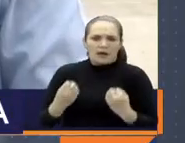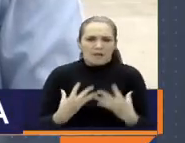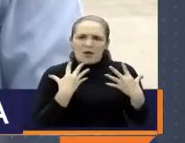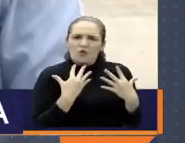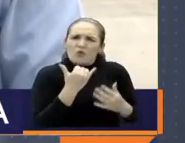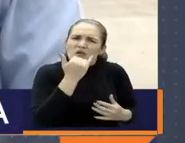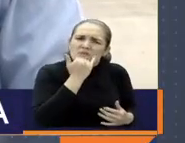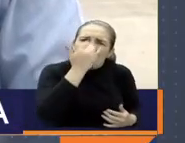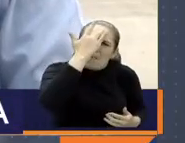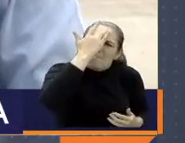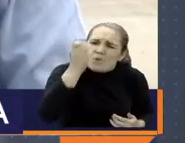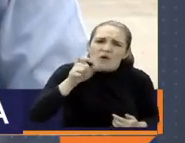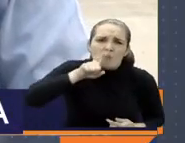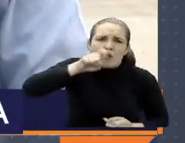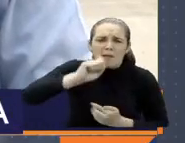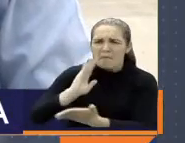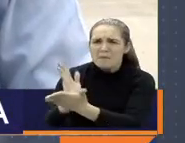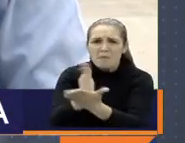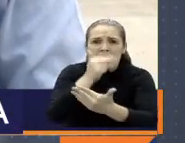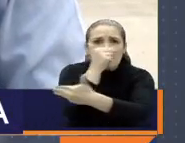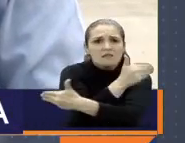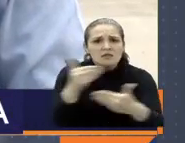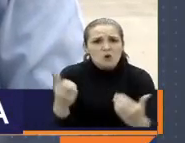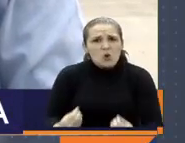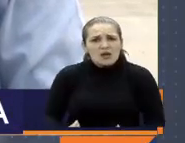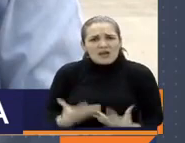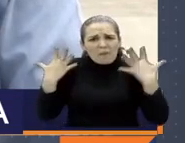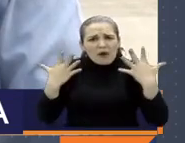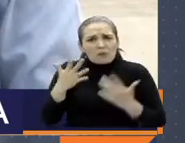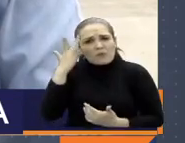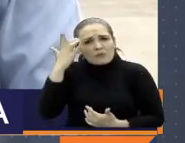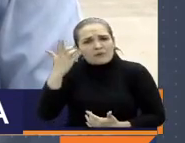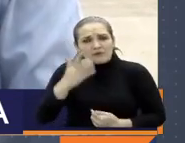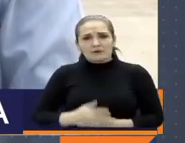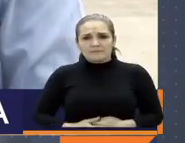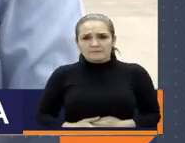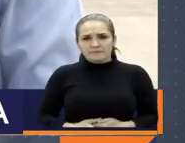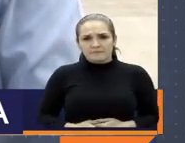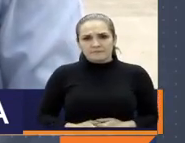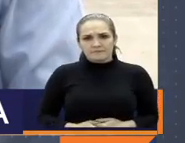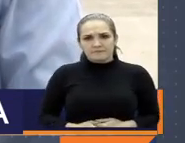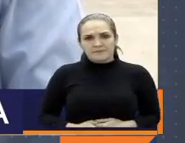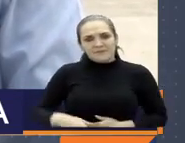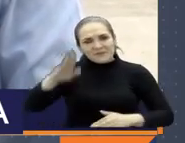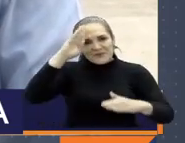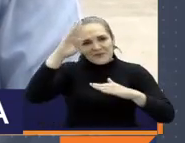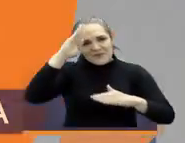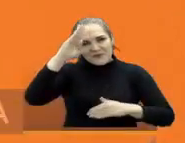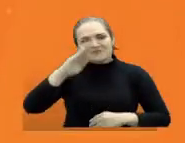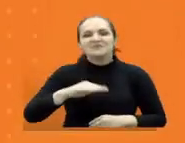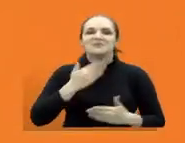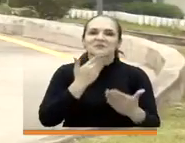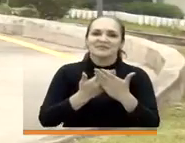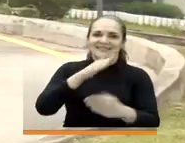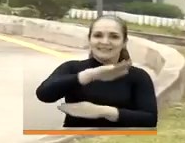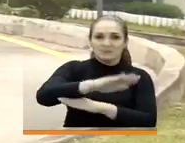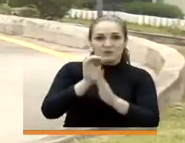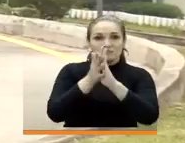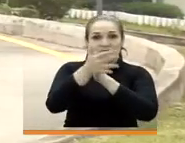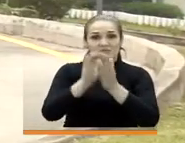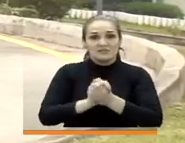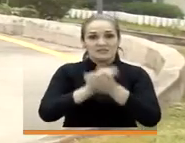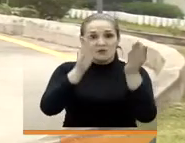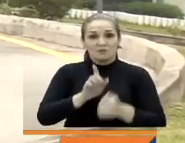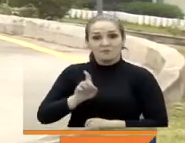está pasando y por qué tantos niños quemados? Hola, José Fernando, muy buenas tardes. Pues yo los saludo desde el